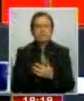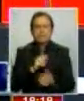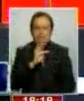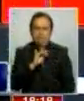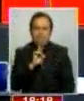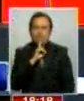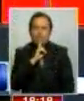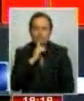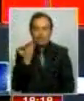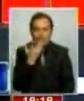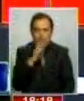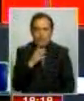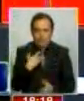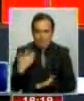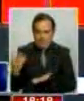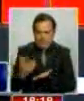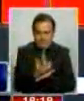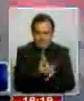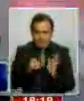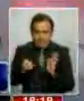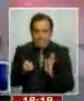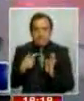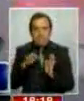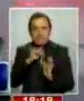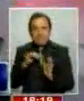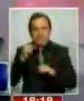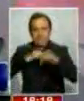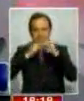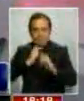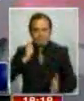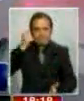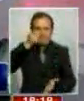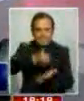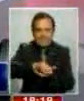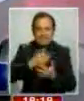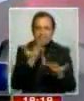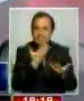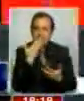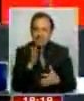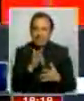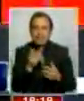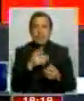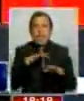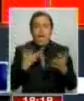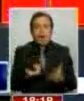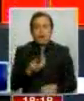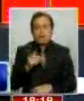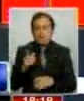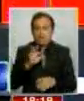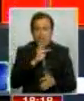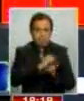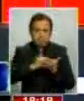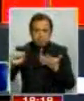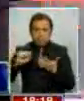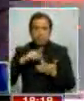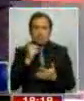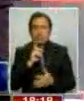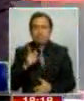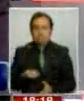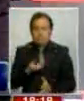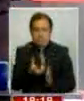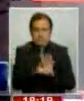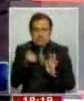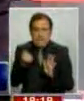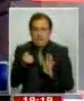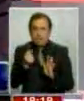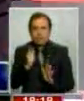para reinvertir en su empresa va a tener que pagar este impuesto, se queda con menos plata y a lo mejor no va a reinvertir. Claro, lo que ocurre es